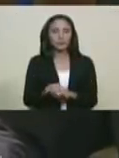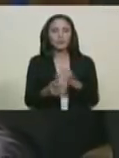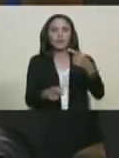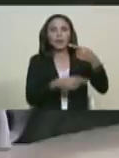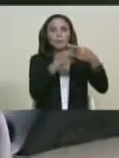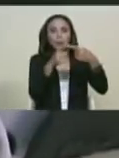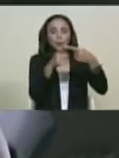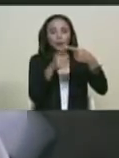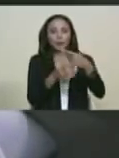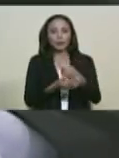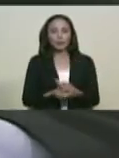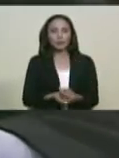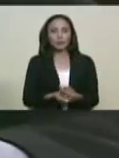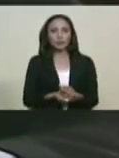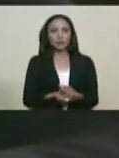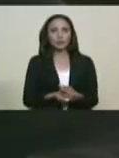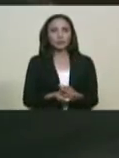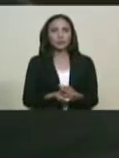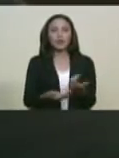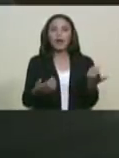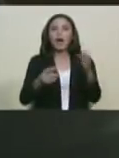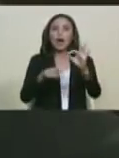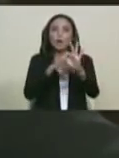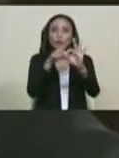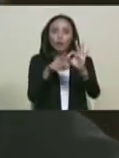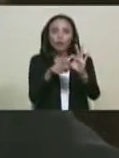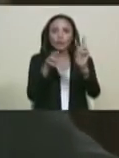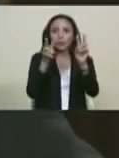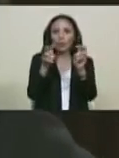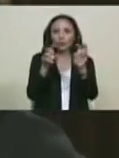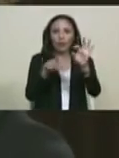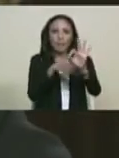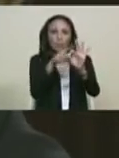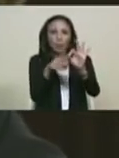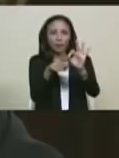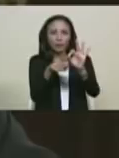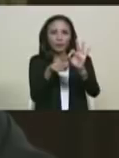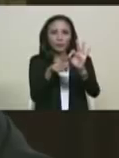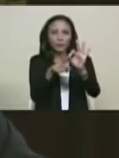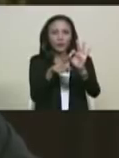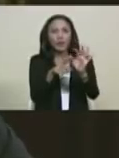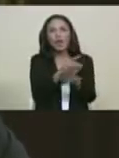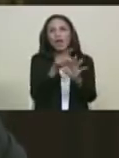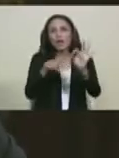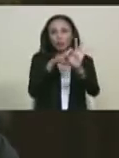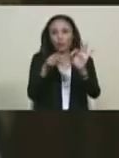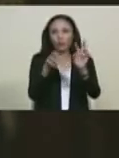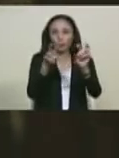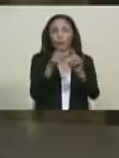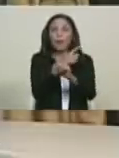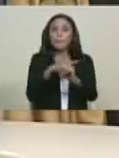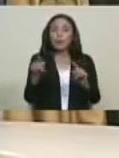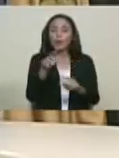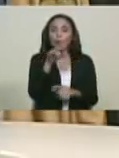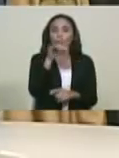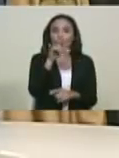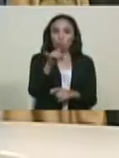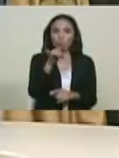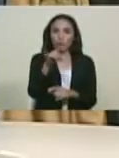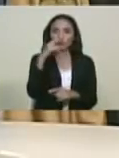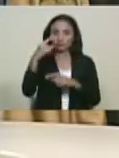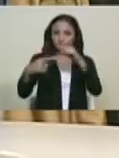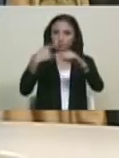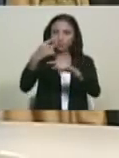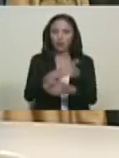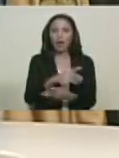unidad contable el bolívar soberano pero a partir del lunes que viene venezuela va a tener